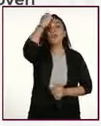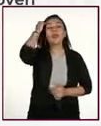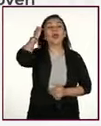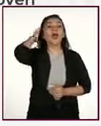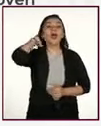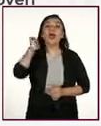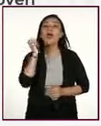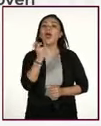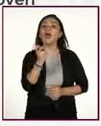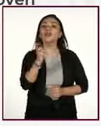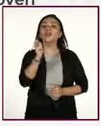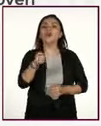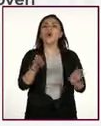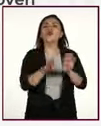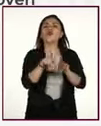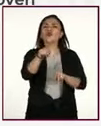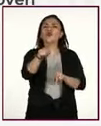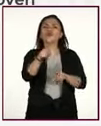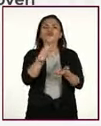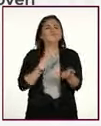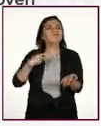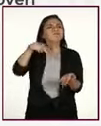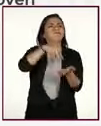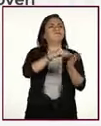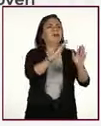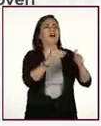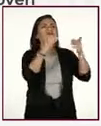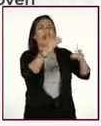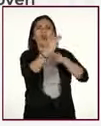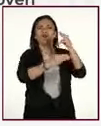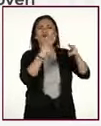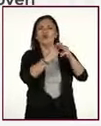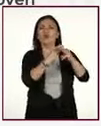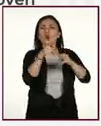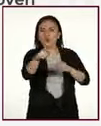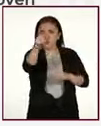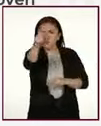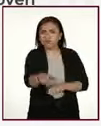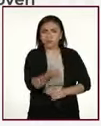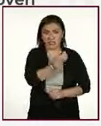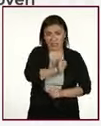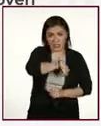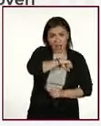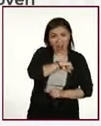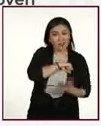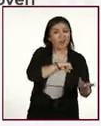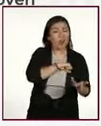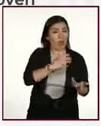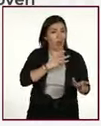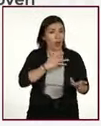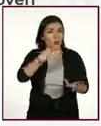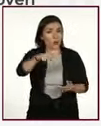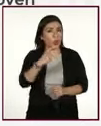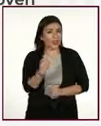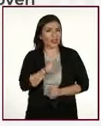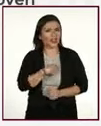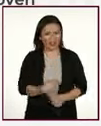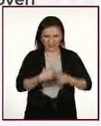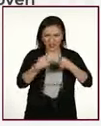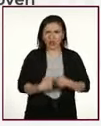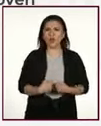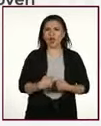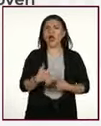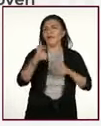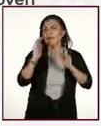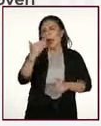es cómo interactuamos con el mundo. A partir de cómo estamos sanos físicamente, a partir de cómo tenemos esta identidad sólida, de que ya